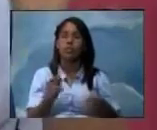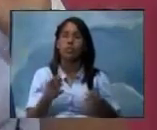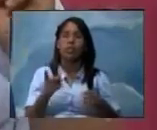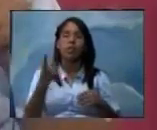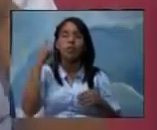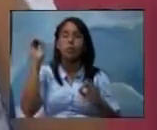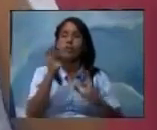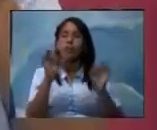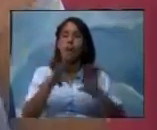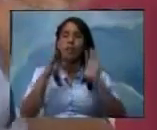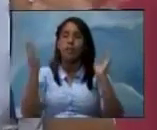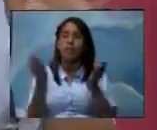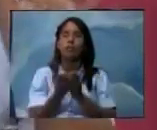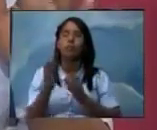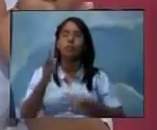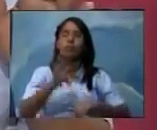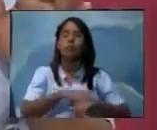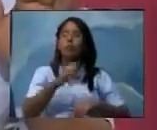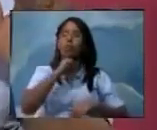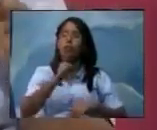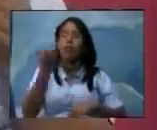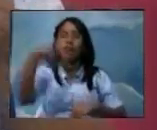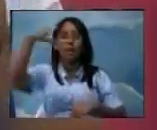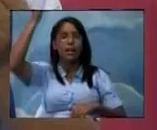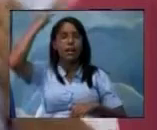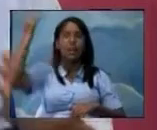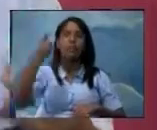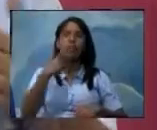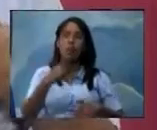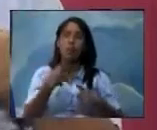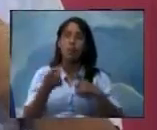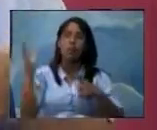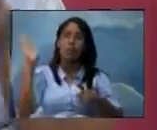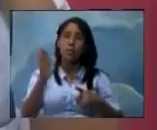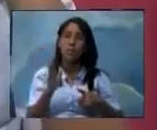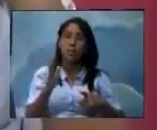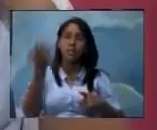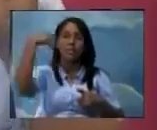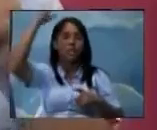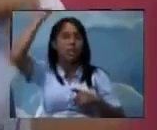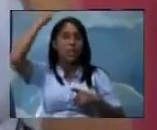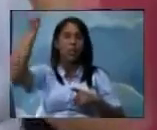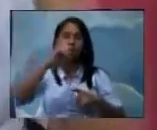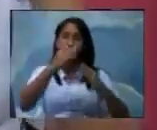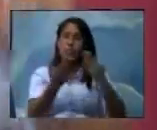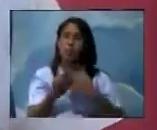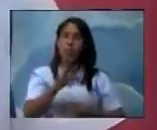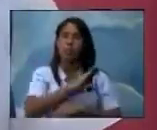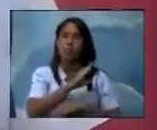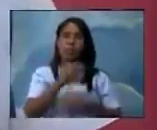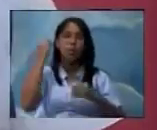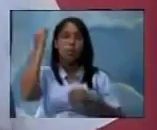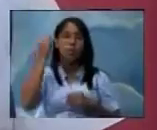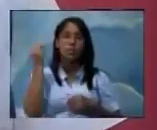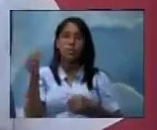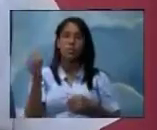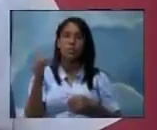se alegró por nada del mundo, porque como era el rey, y dije, pero va a venir otro rey, ese rey me va a quitar a mí, es lo que pensó